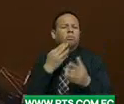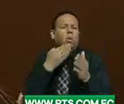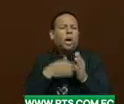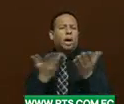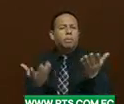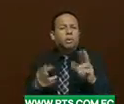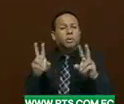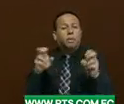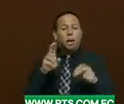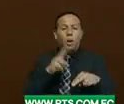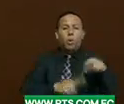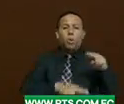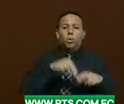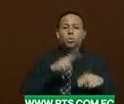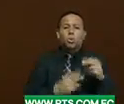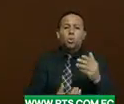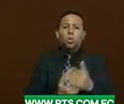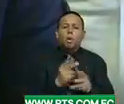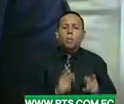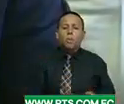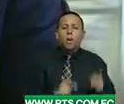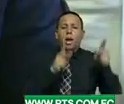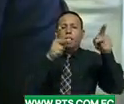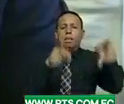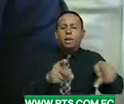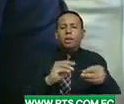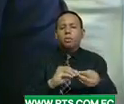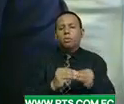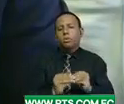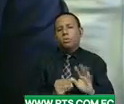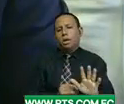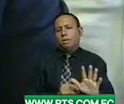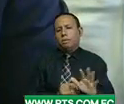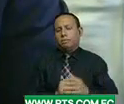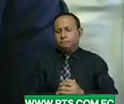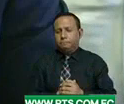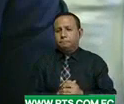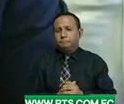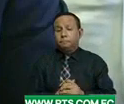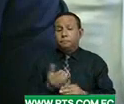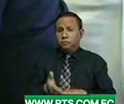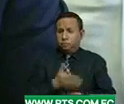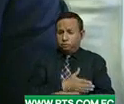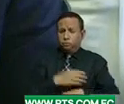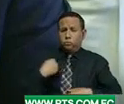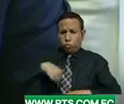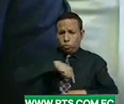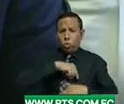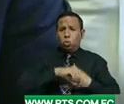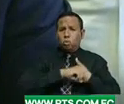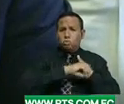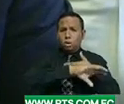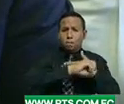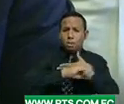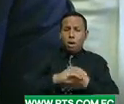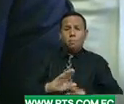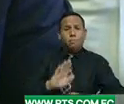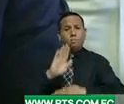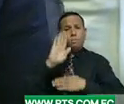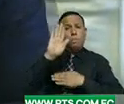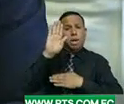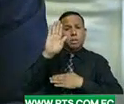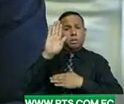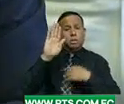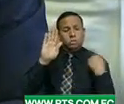la construcción del quinto puente. Que fue una promesa de campaña y nosotros, es nuestro